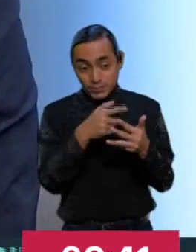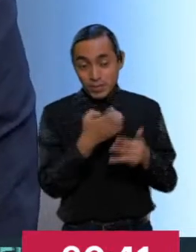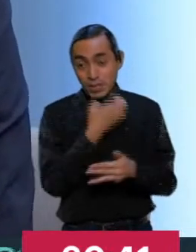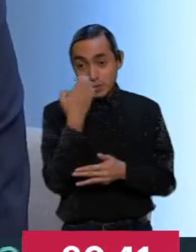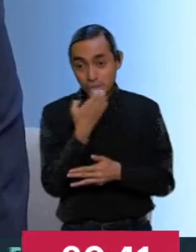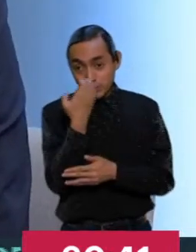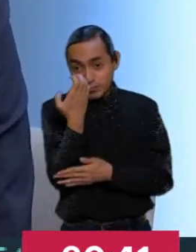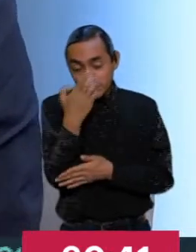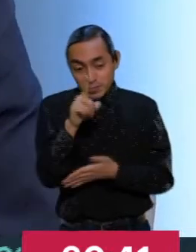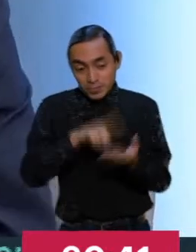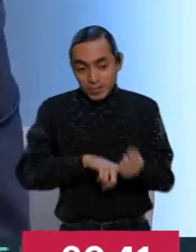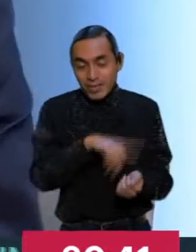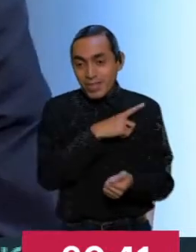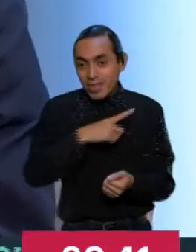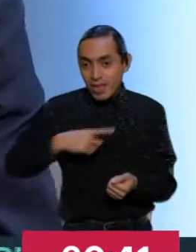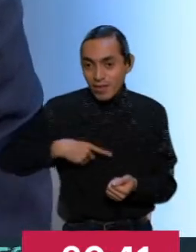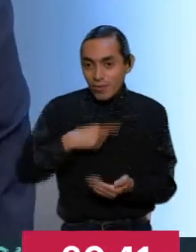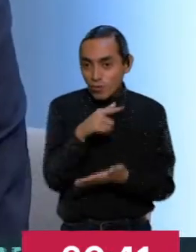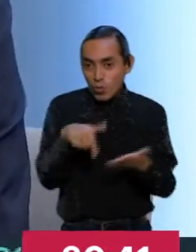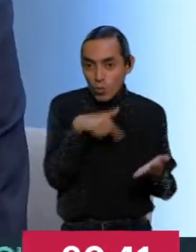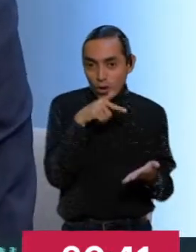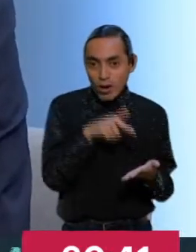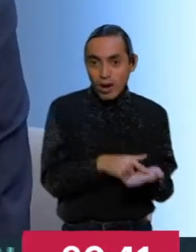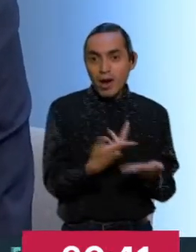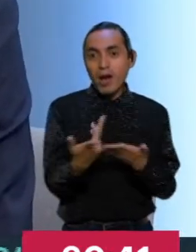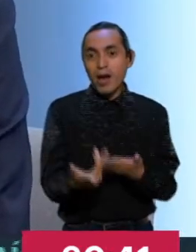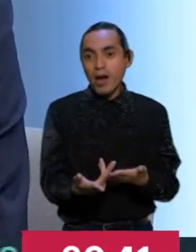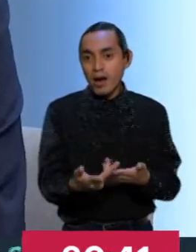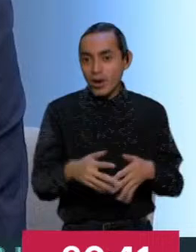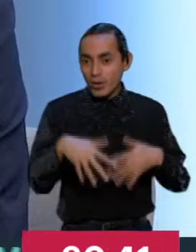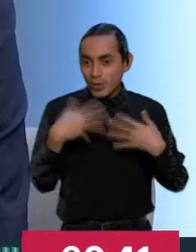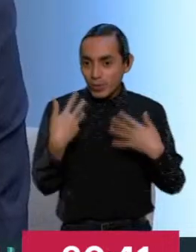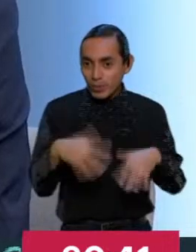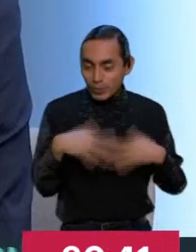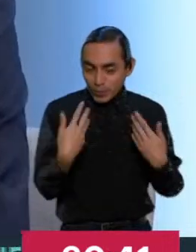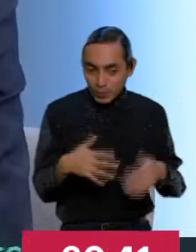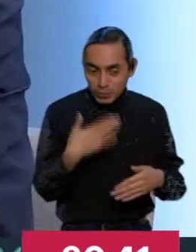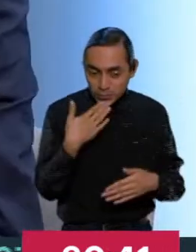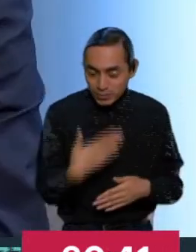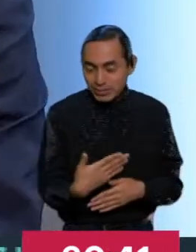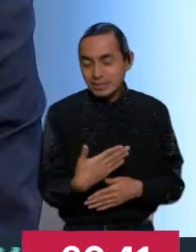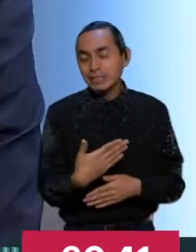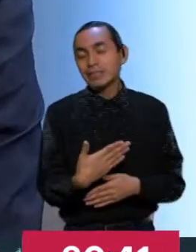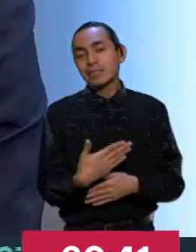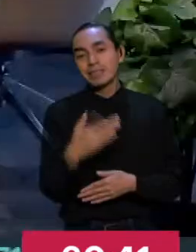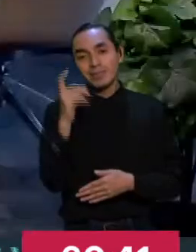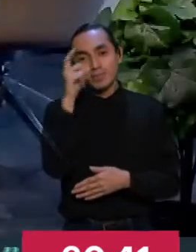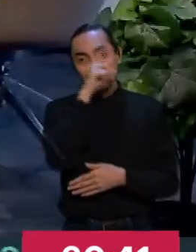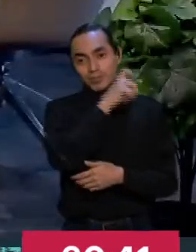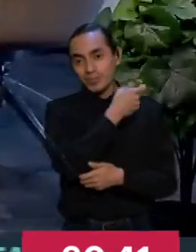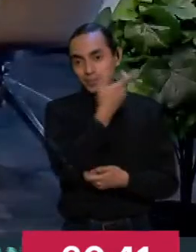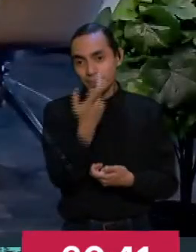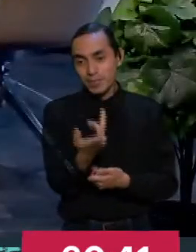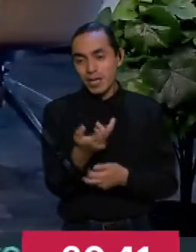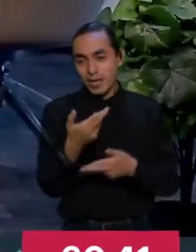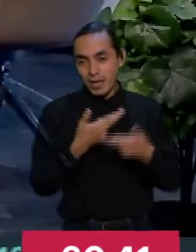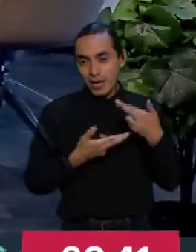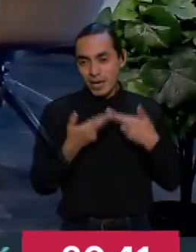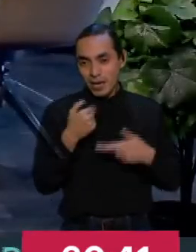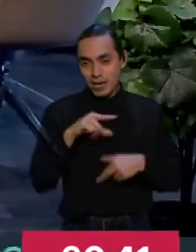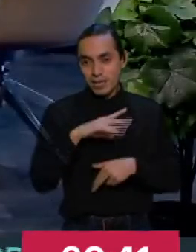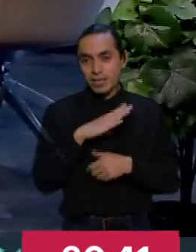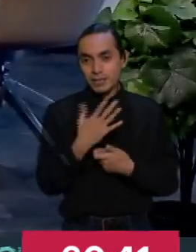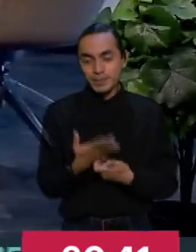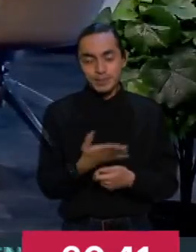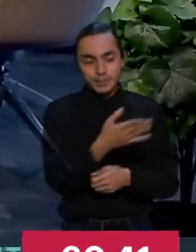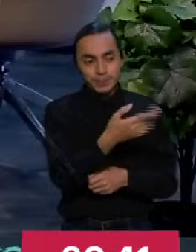debería ser un lugar rico, digamos, atractivo, termine siendo un poco complicado para muchos temas. Pero me regreso brevemente a lo que